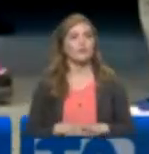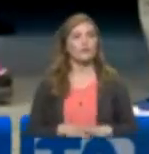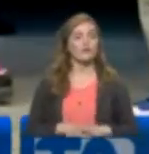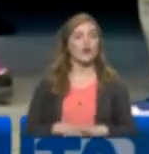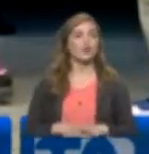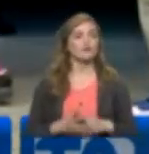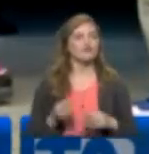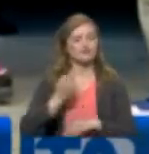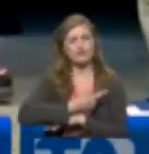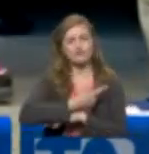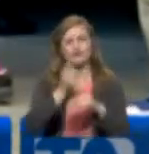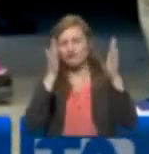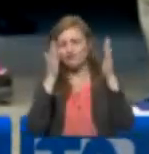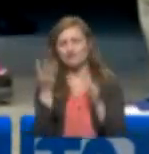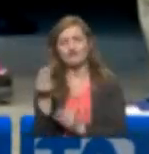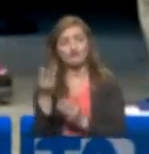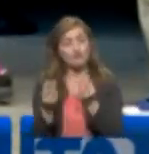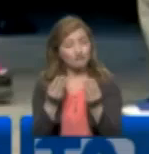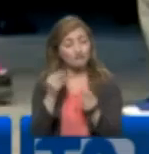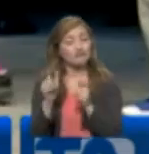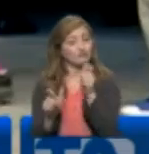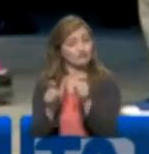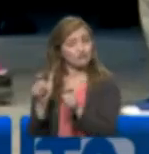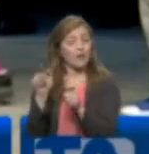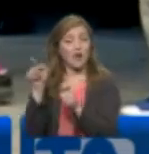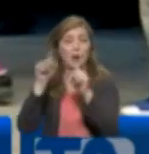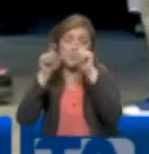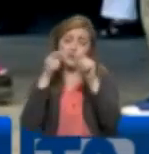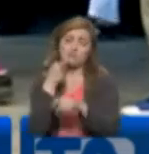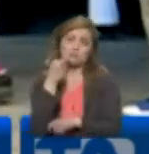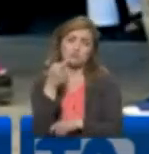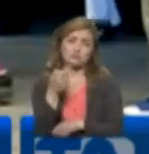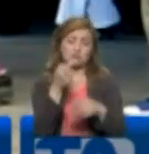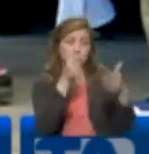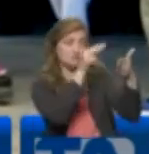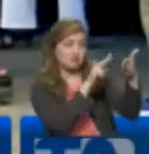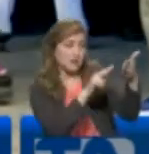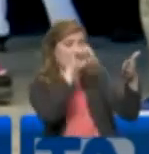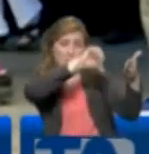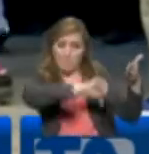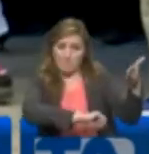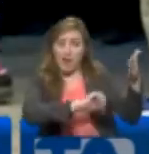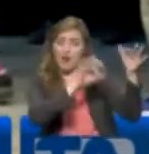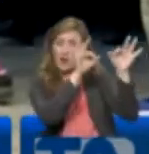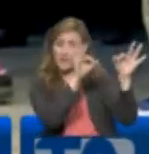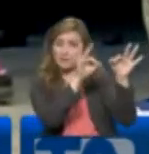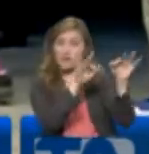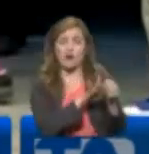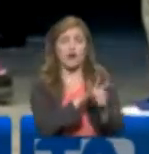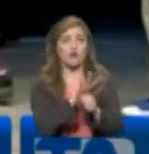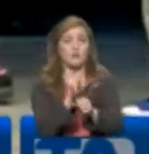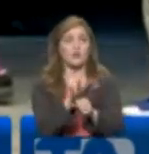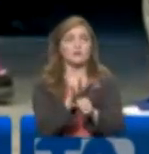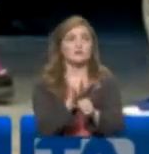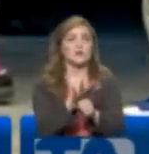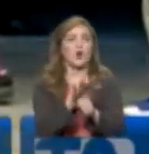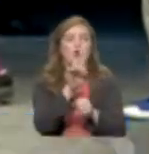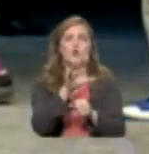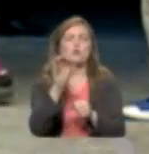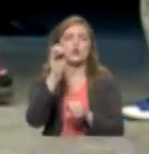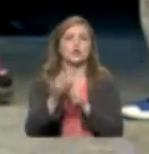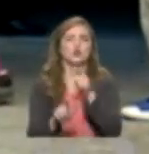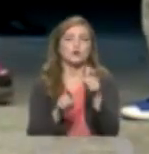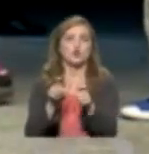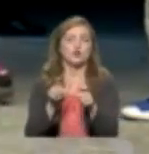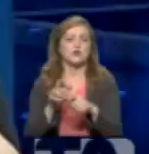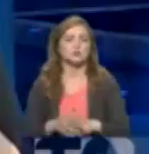a cliente de CNL. Pese a ello, desde la entidad aseguran que la mala lectura del consumo ha afectado únicamente a menos del 1%